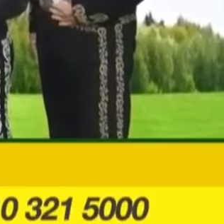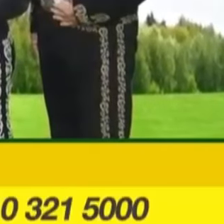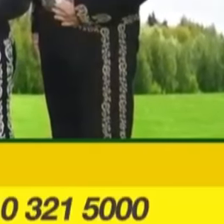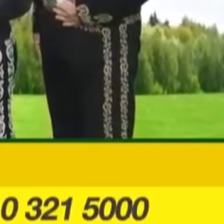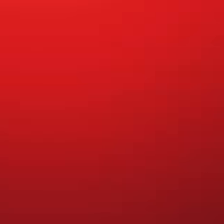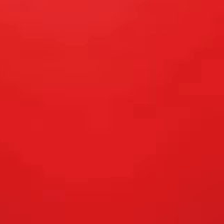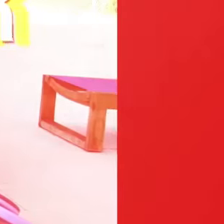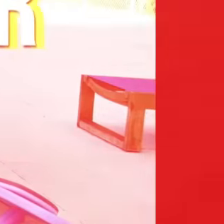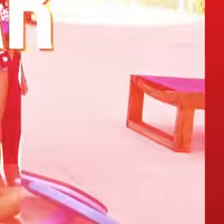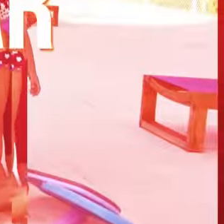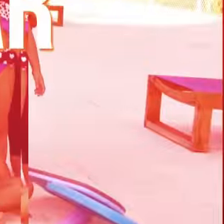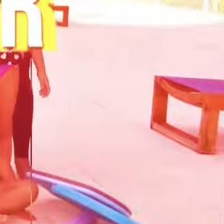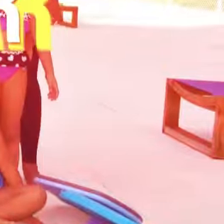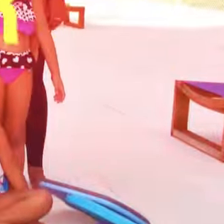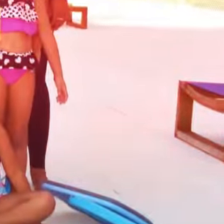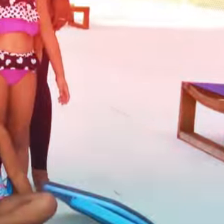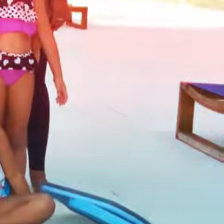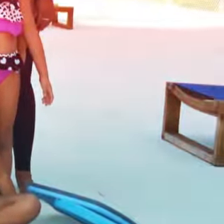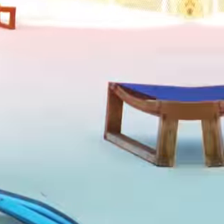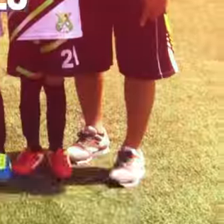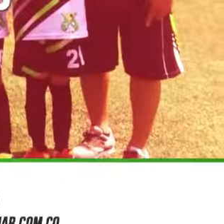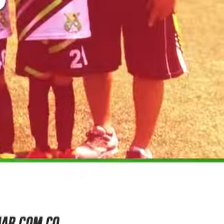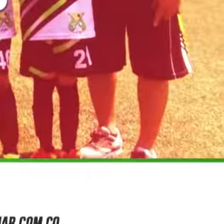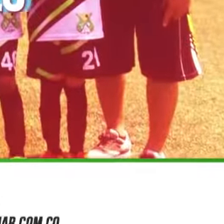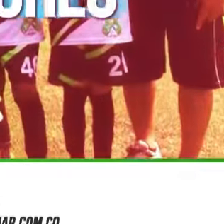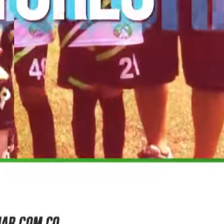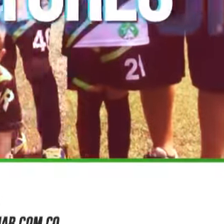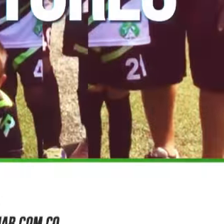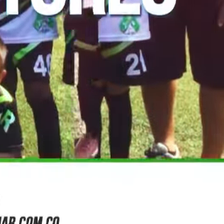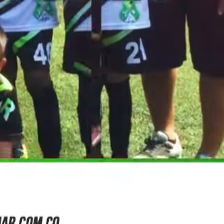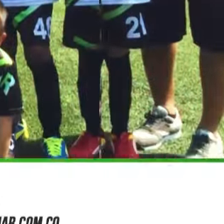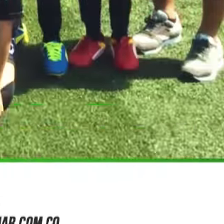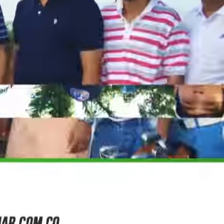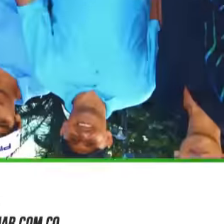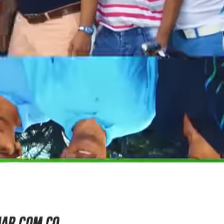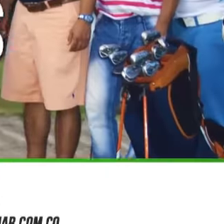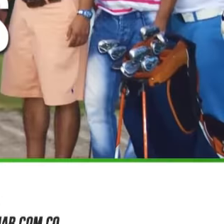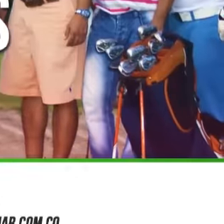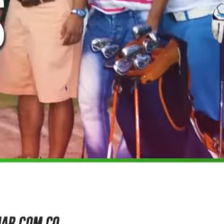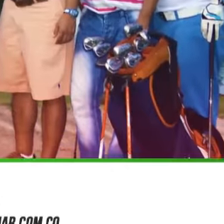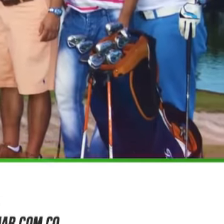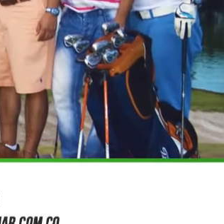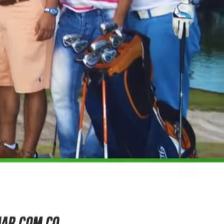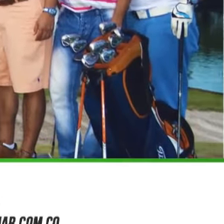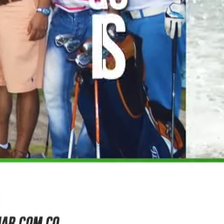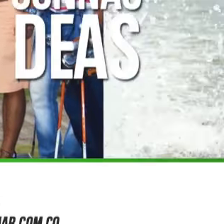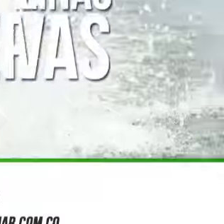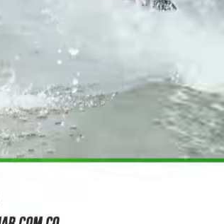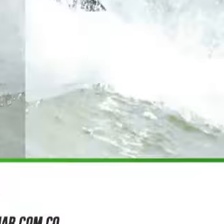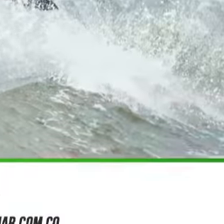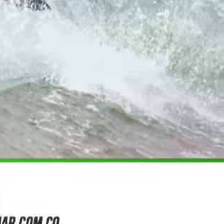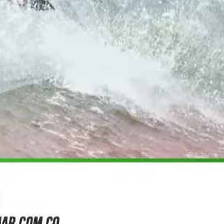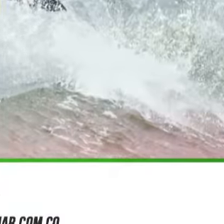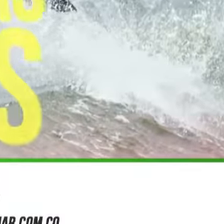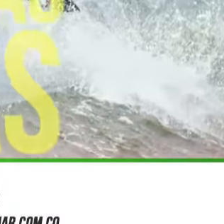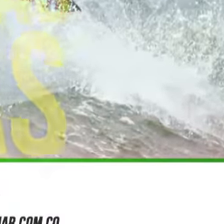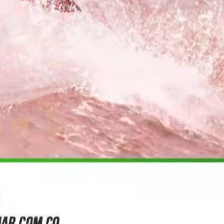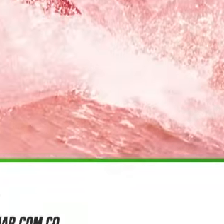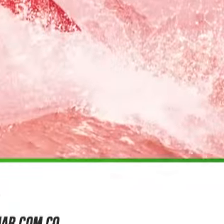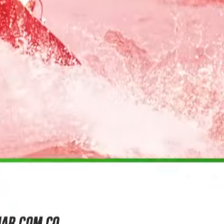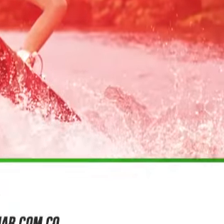310-321-5000. Inscríbete en las escuelas deportivas del Club Miramar. Prepárate con los mejores instructores y participa en competiciones nacionales